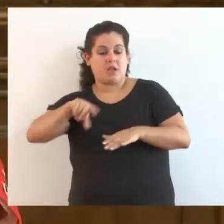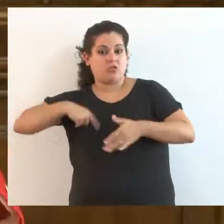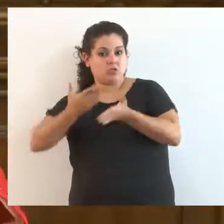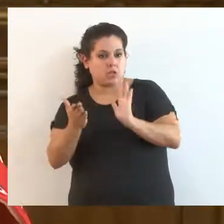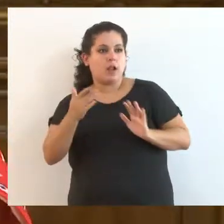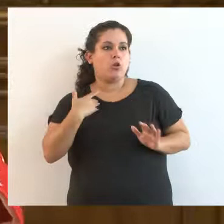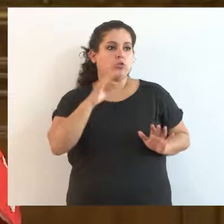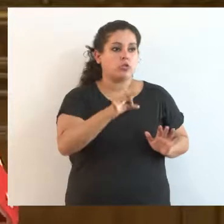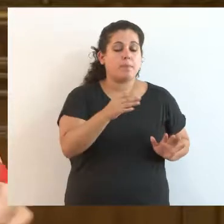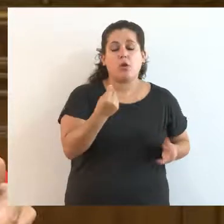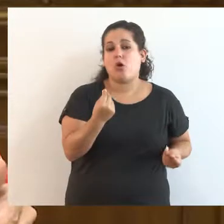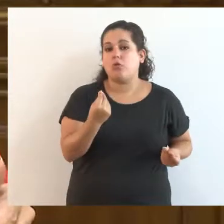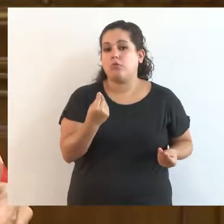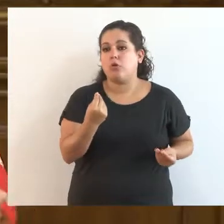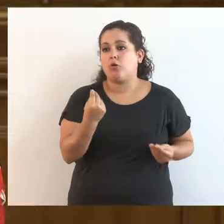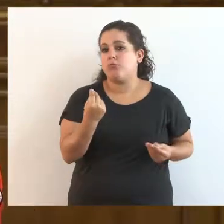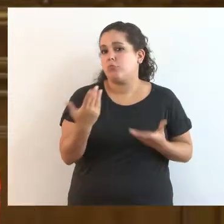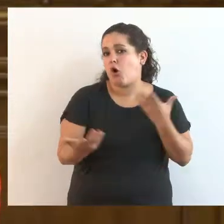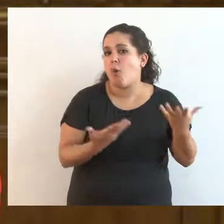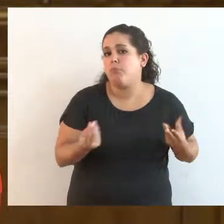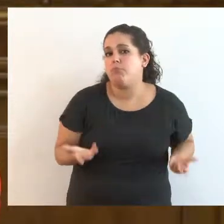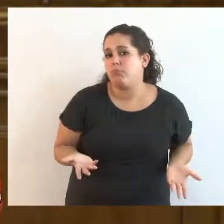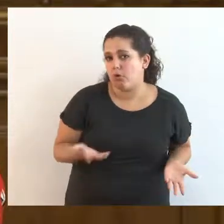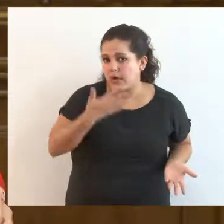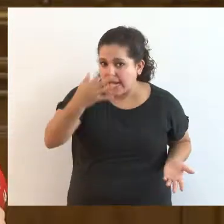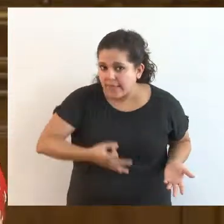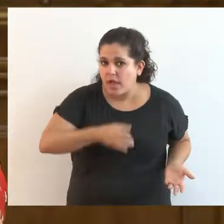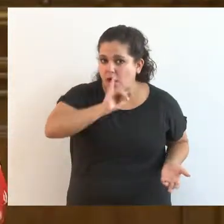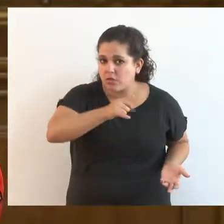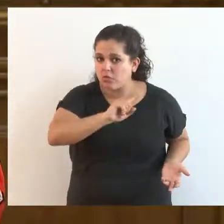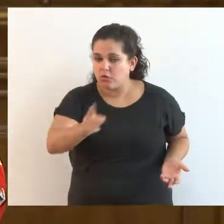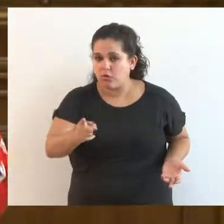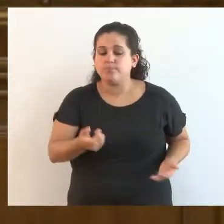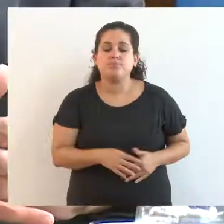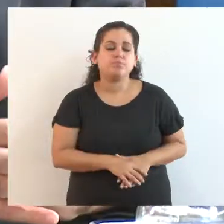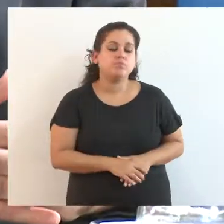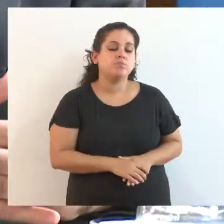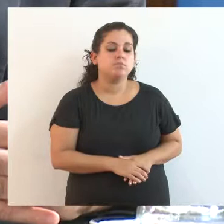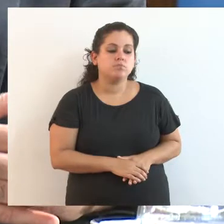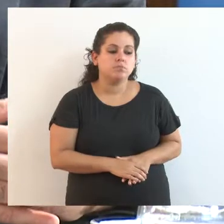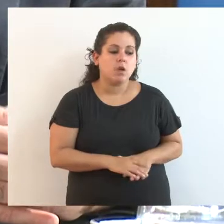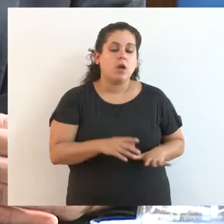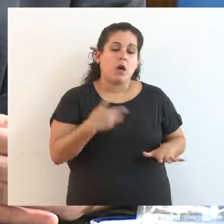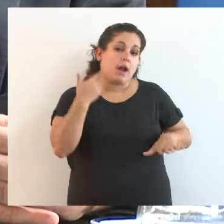se manejan y no sé con qué amplitud, con qué criterio y con qué realismo.